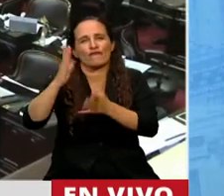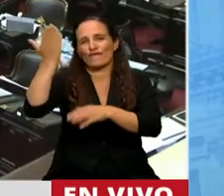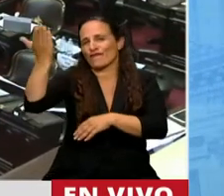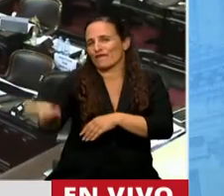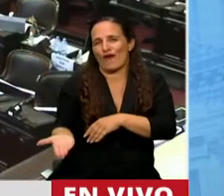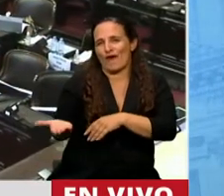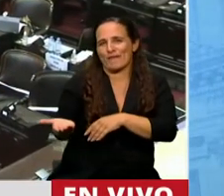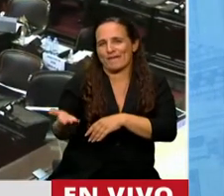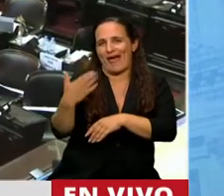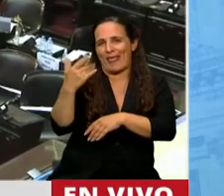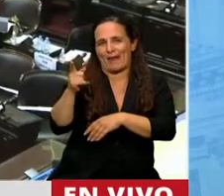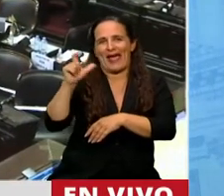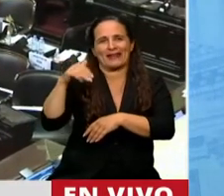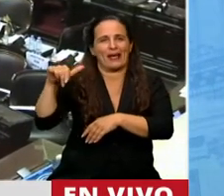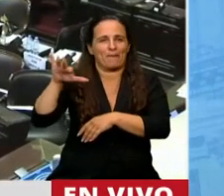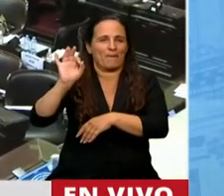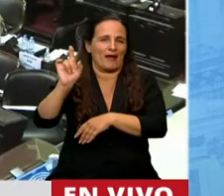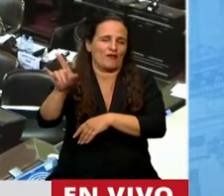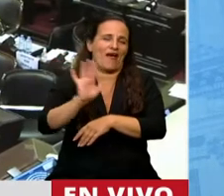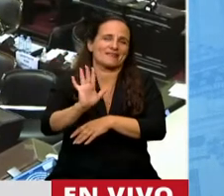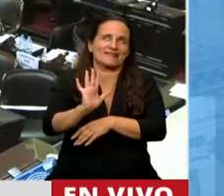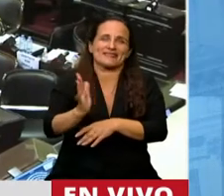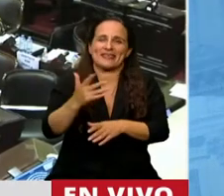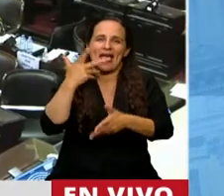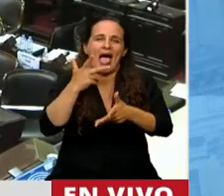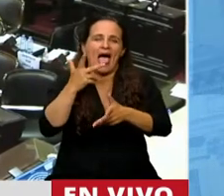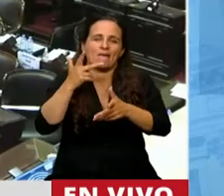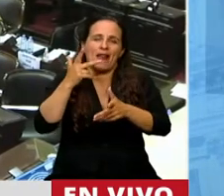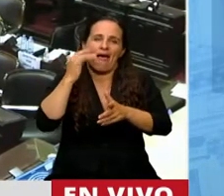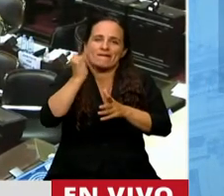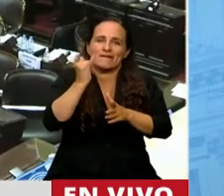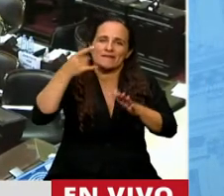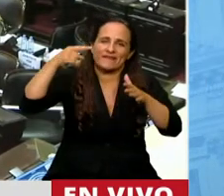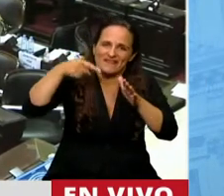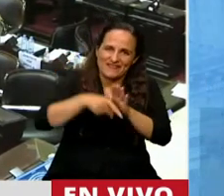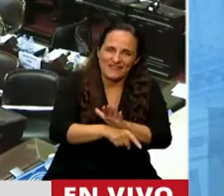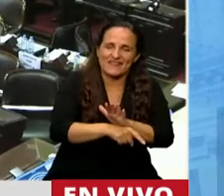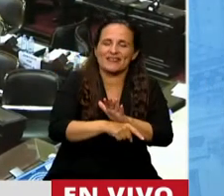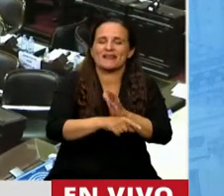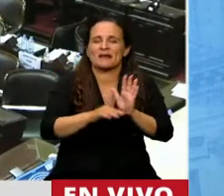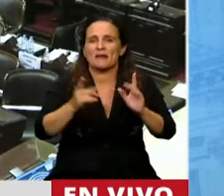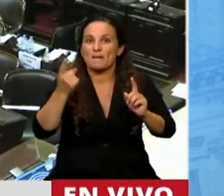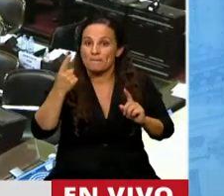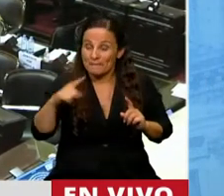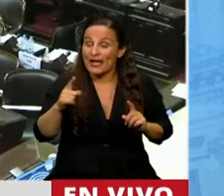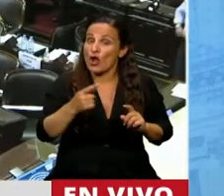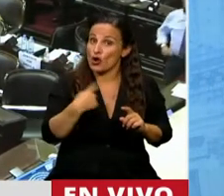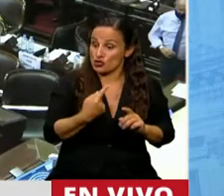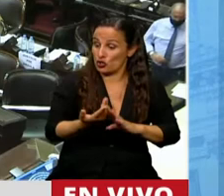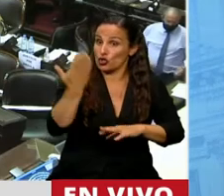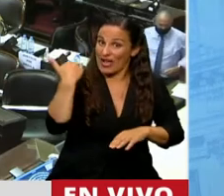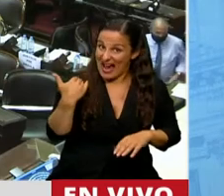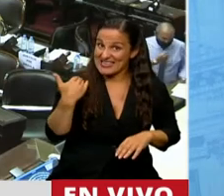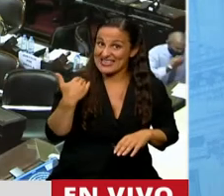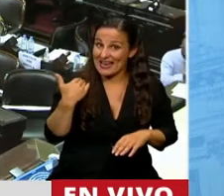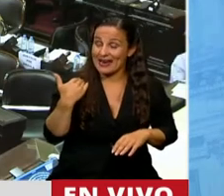digamos, acostumbrados en cuanto a la minuciosidad de objeción a algunos de esos artículos. Nosotros habíamos marcado ayer